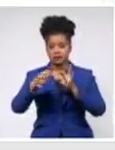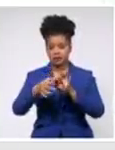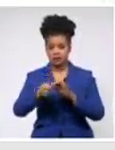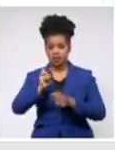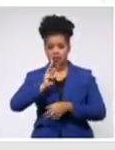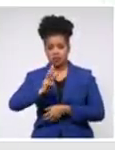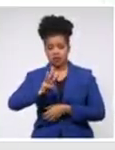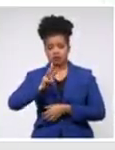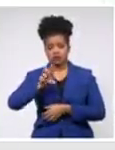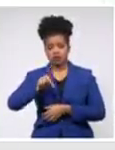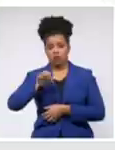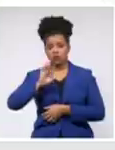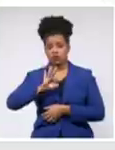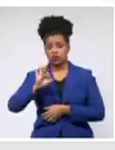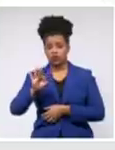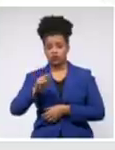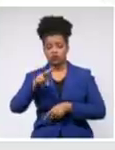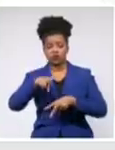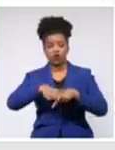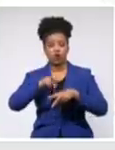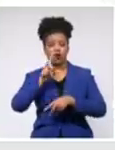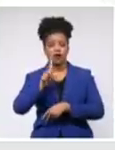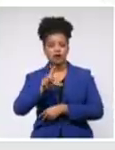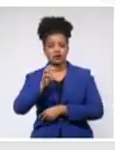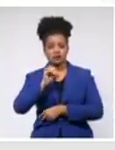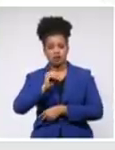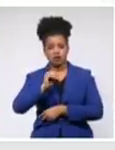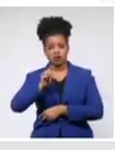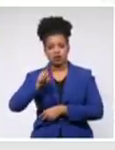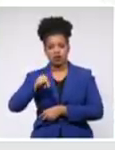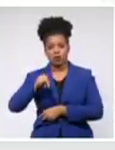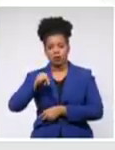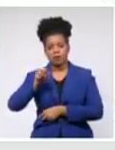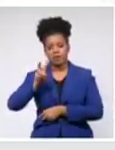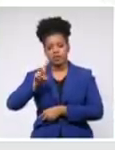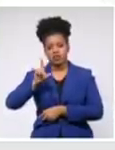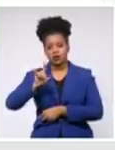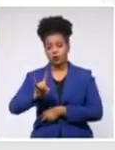Holguín con 0,29 y